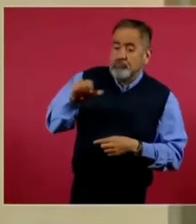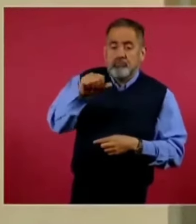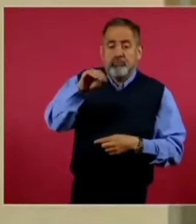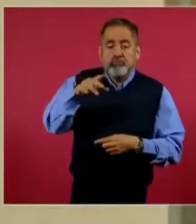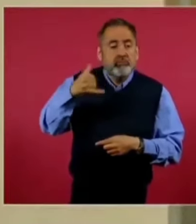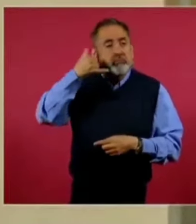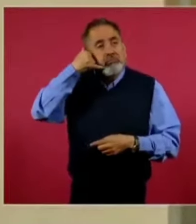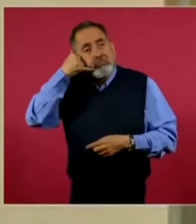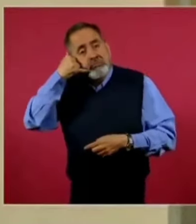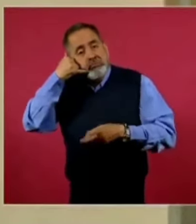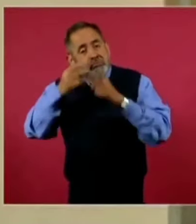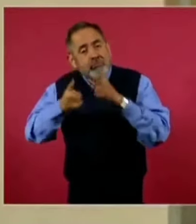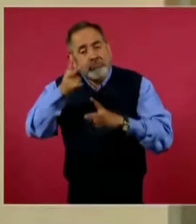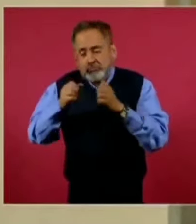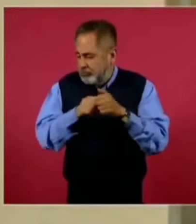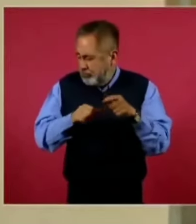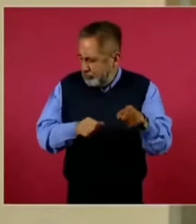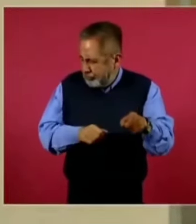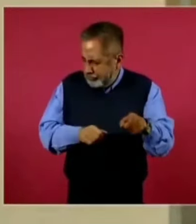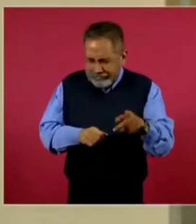creo que con…